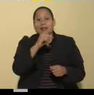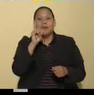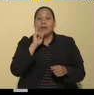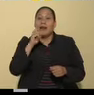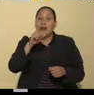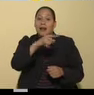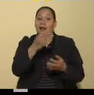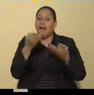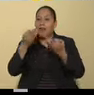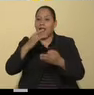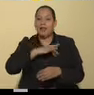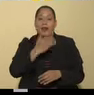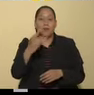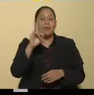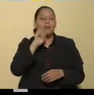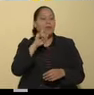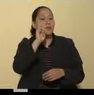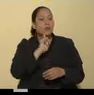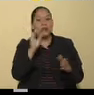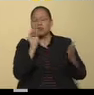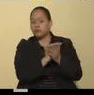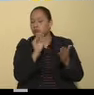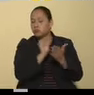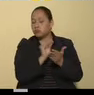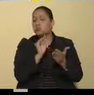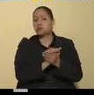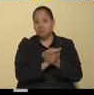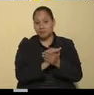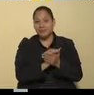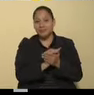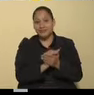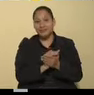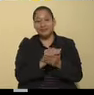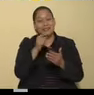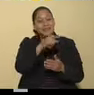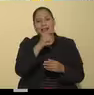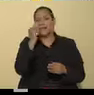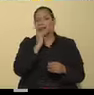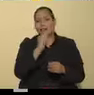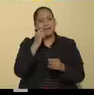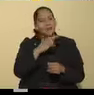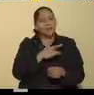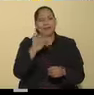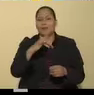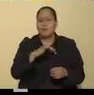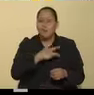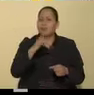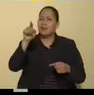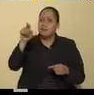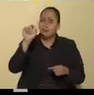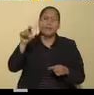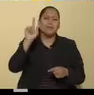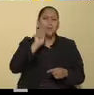chava y no le hacía caso. Bueno, pues toda la vida estuvo enamorado de ella,